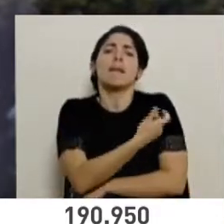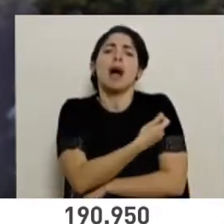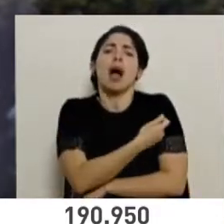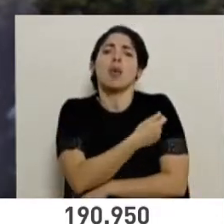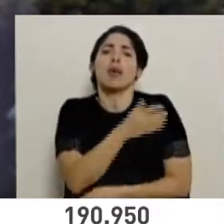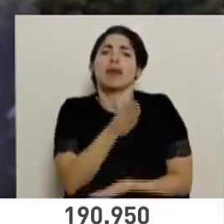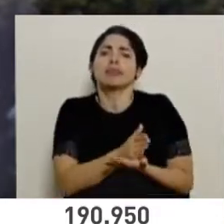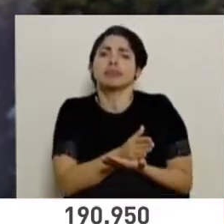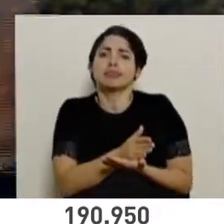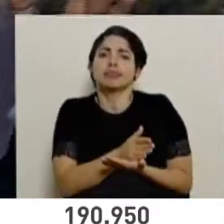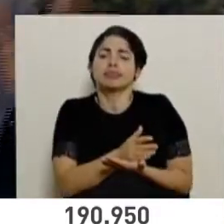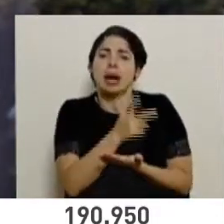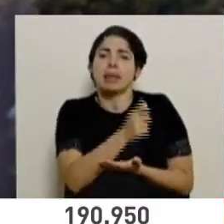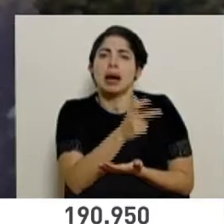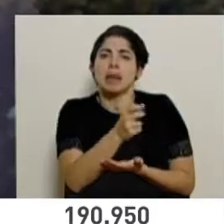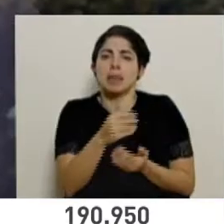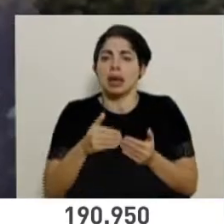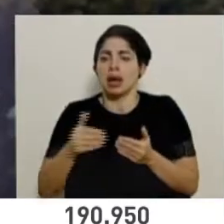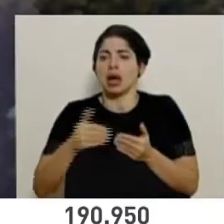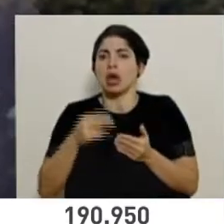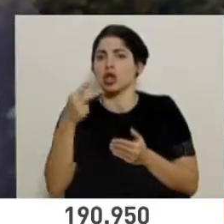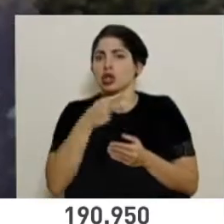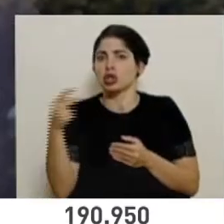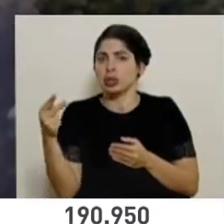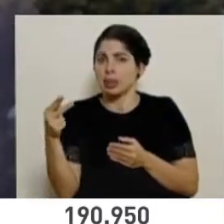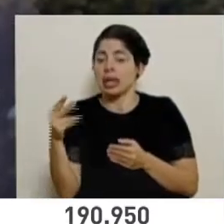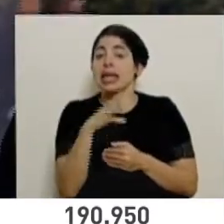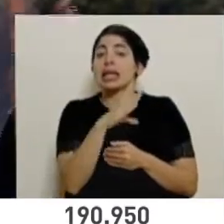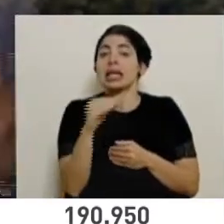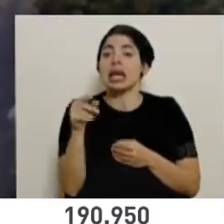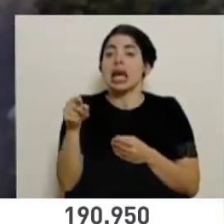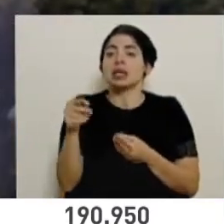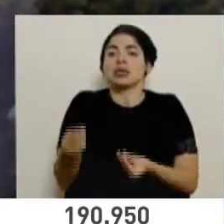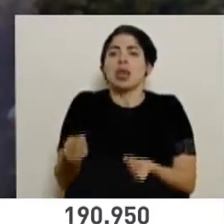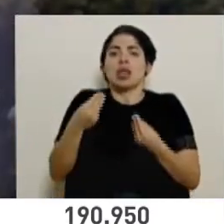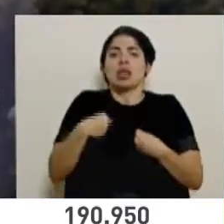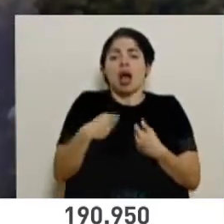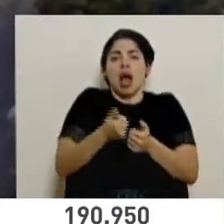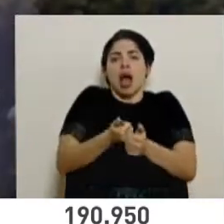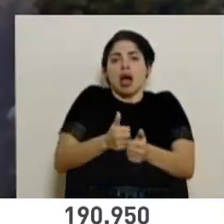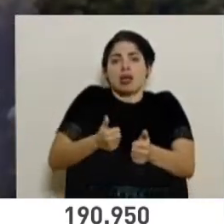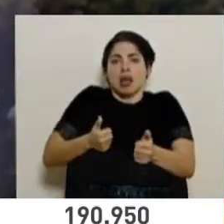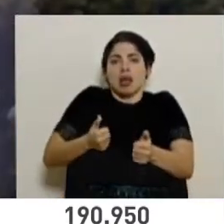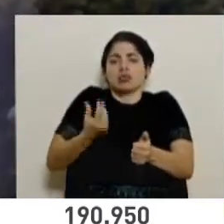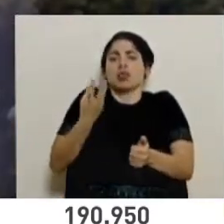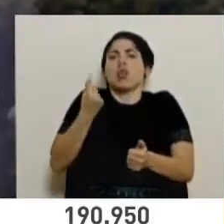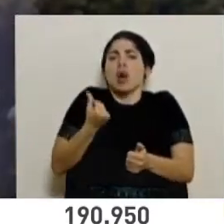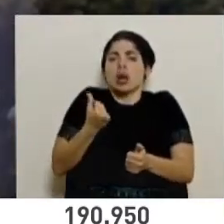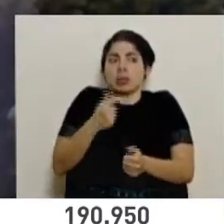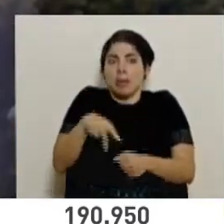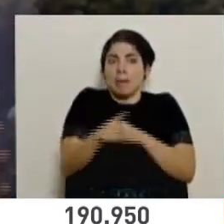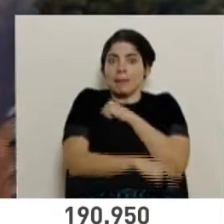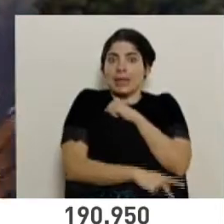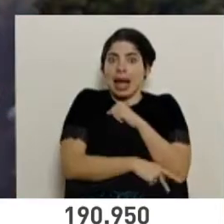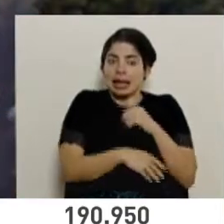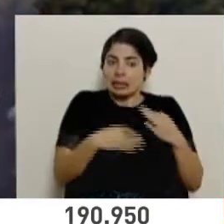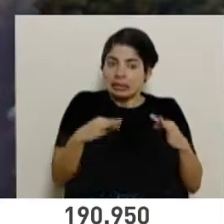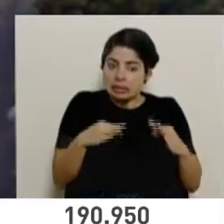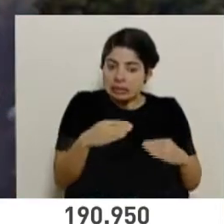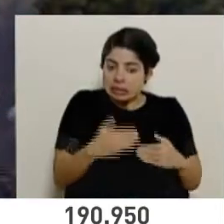dejaron de aplicar o se dejarán de aplicar en estas 2 semanas? ¿Y cuánto atrasa esto el avance con que venía el país